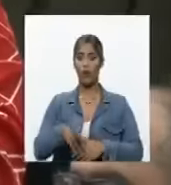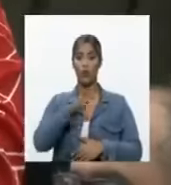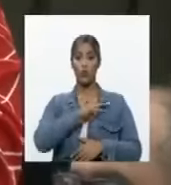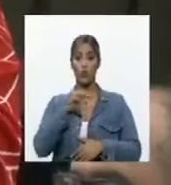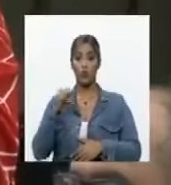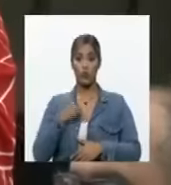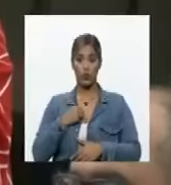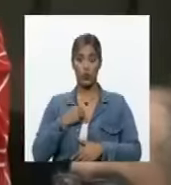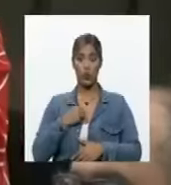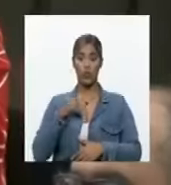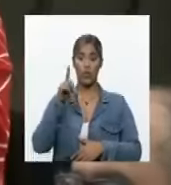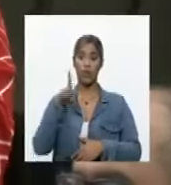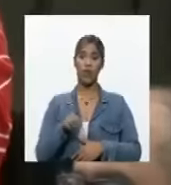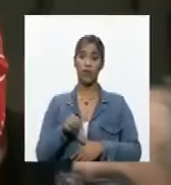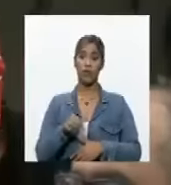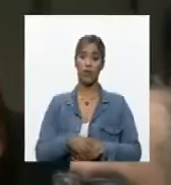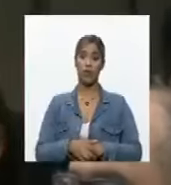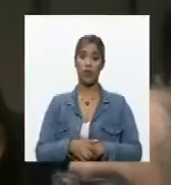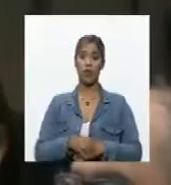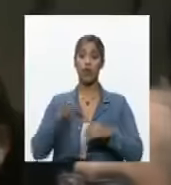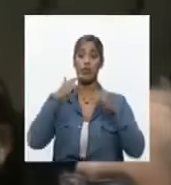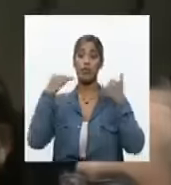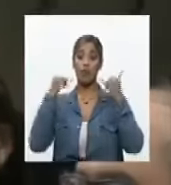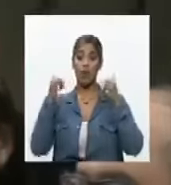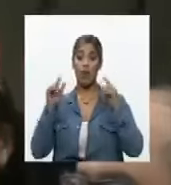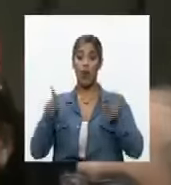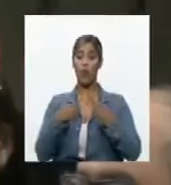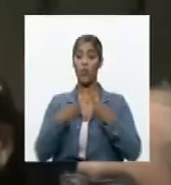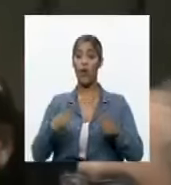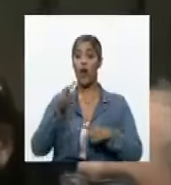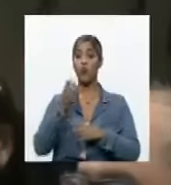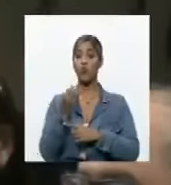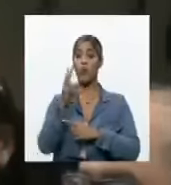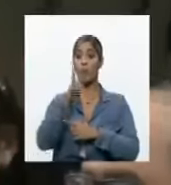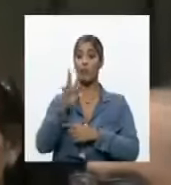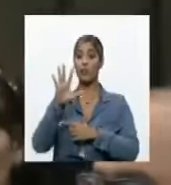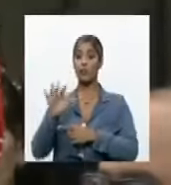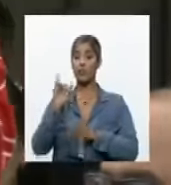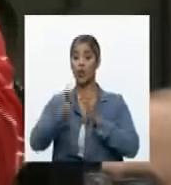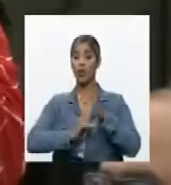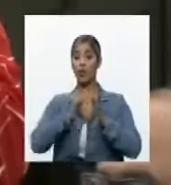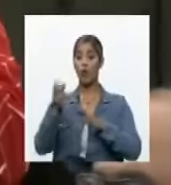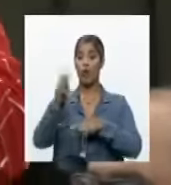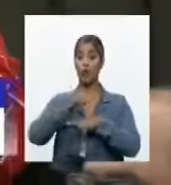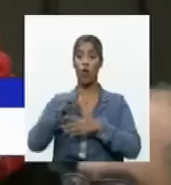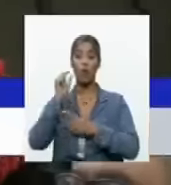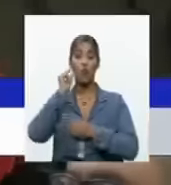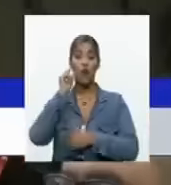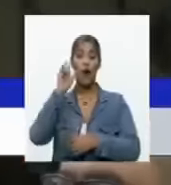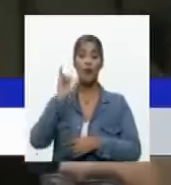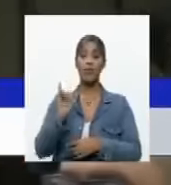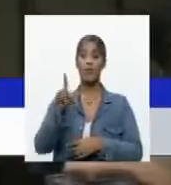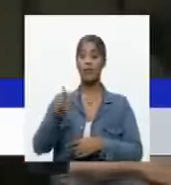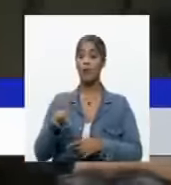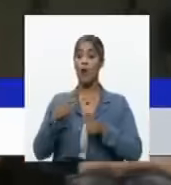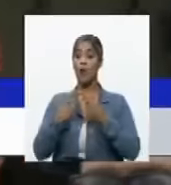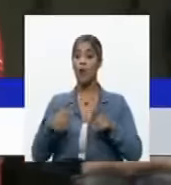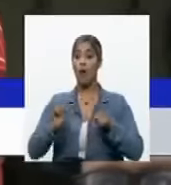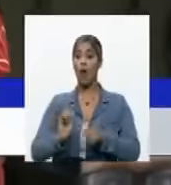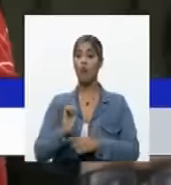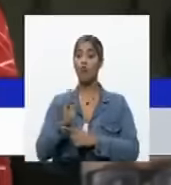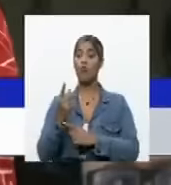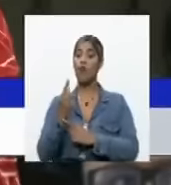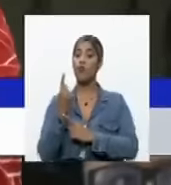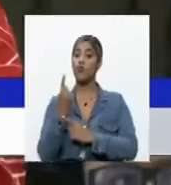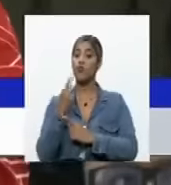Nosotras, además de celebrar el cumpleaños 25 de ese maravilloso Instituto Nacional de la Mujer y el cumpleaños número 1